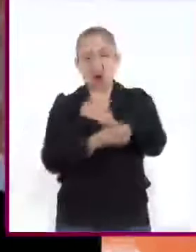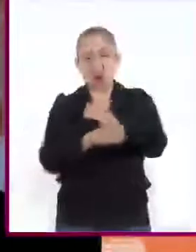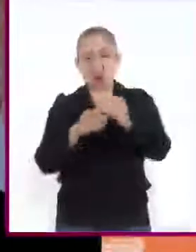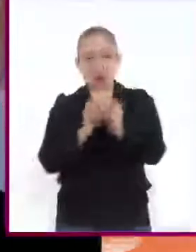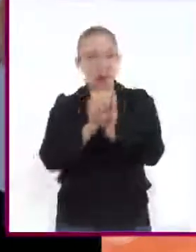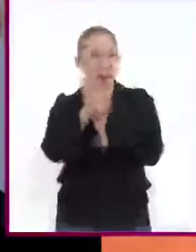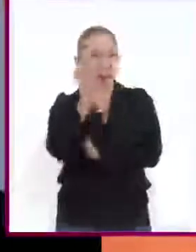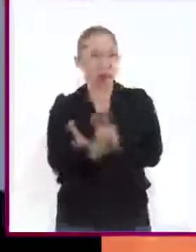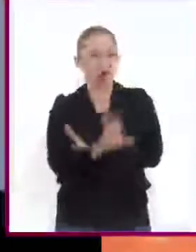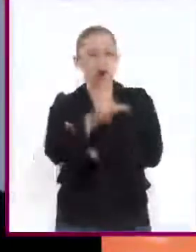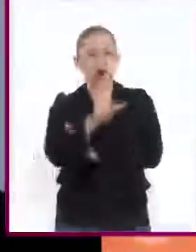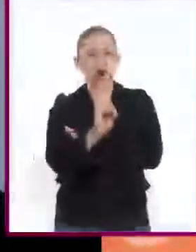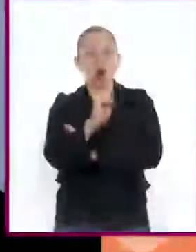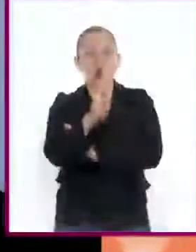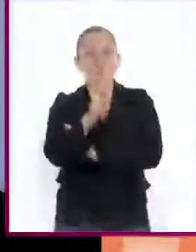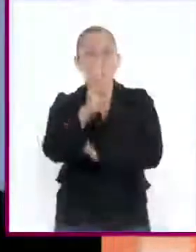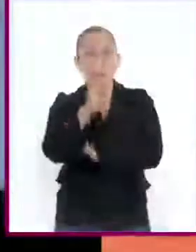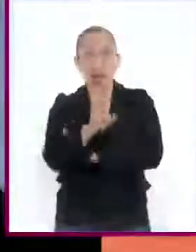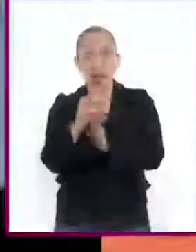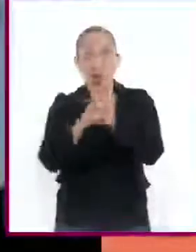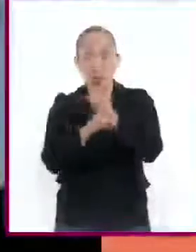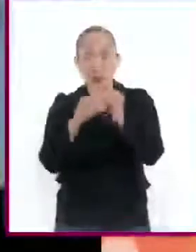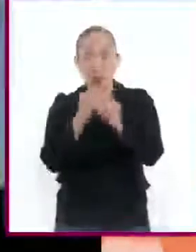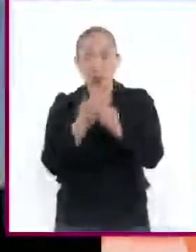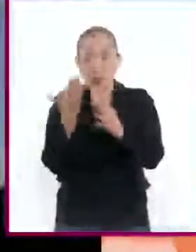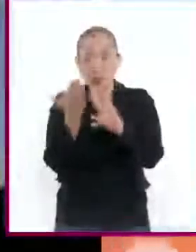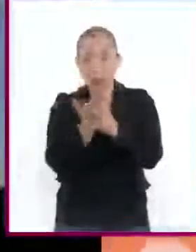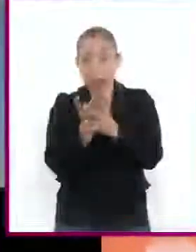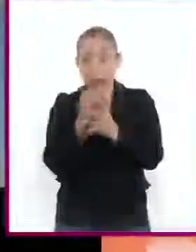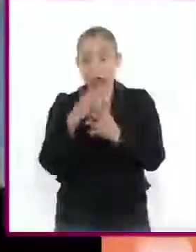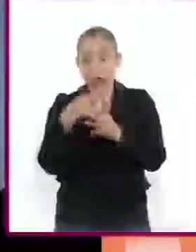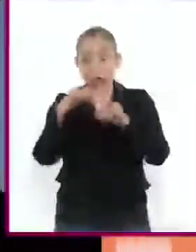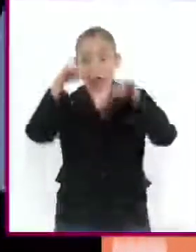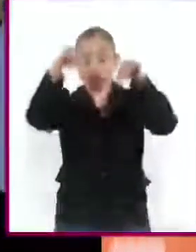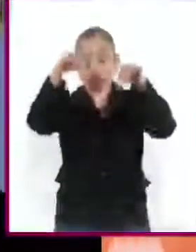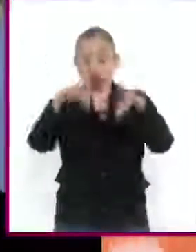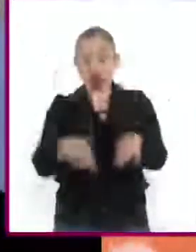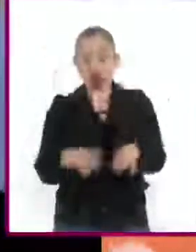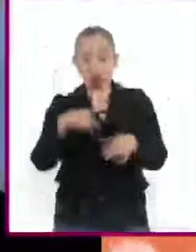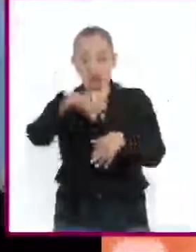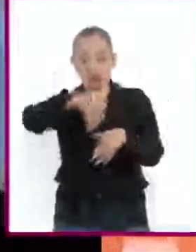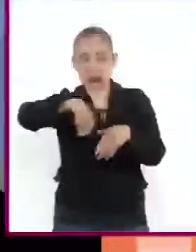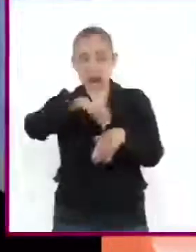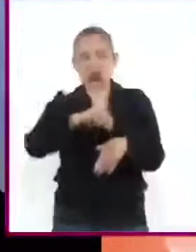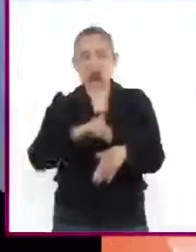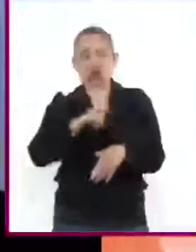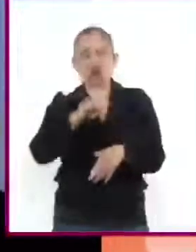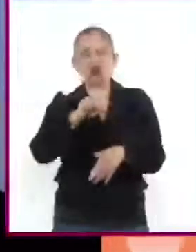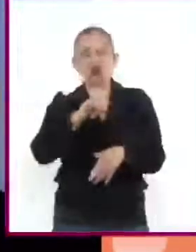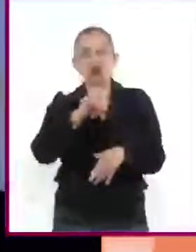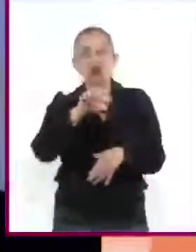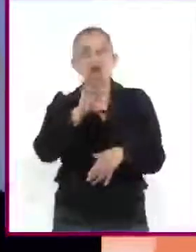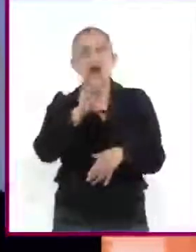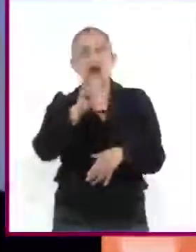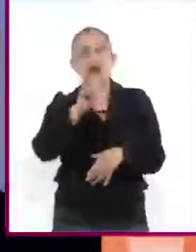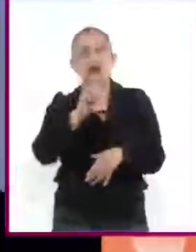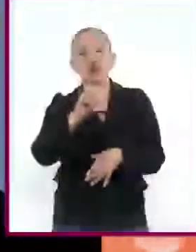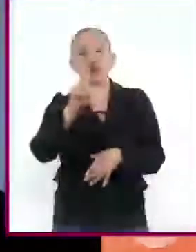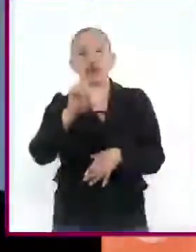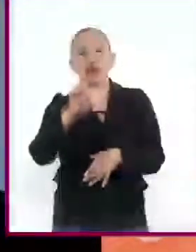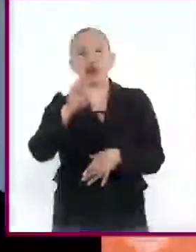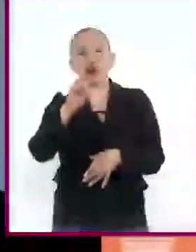Por ejemplo, cobre. El objeto y el trozo de cobre se introducen en una disolución de sulfato de cobre.